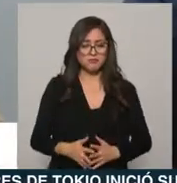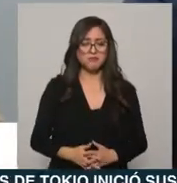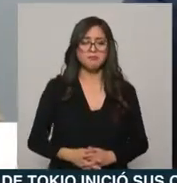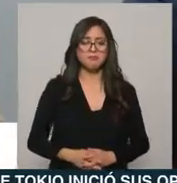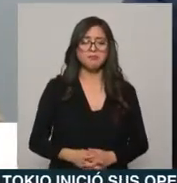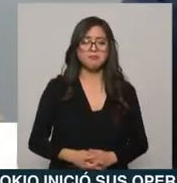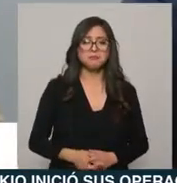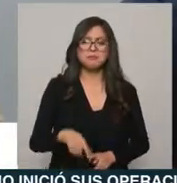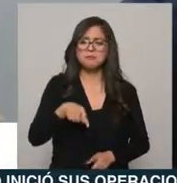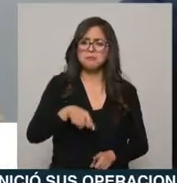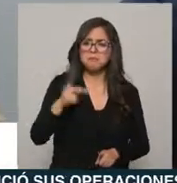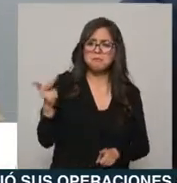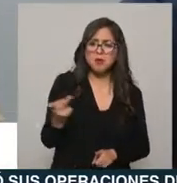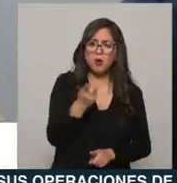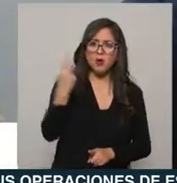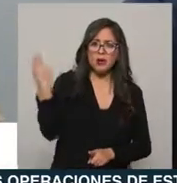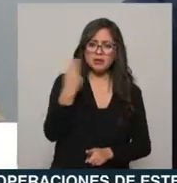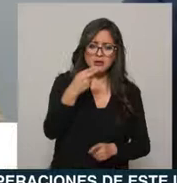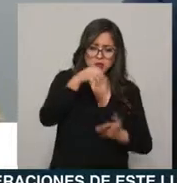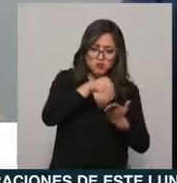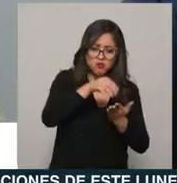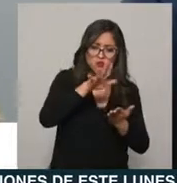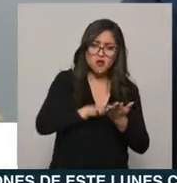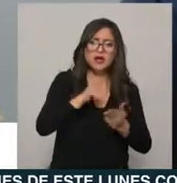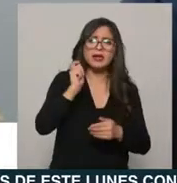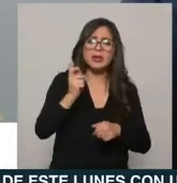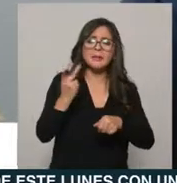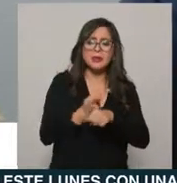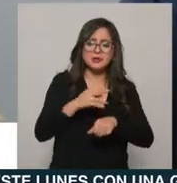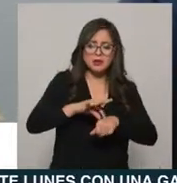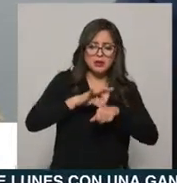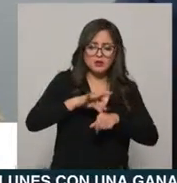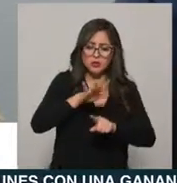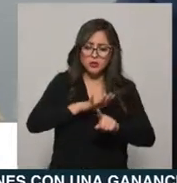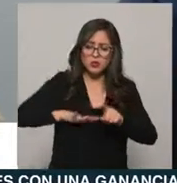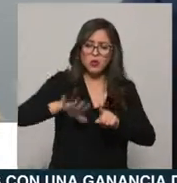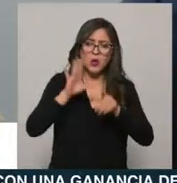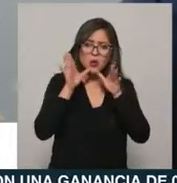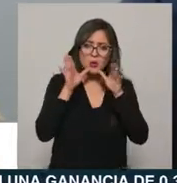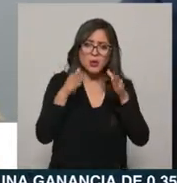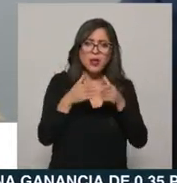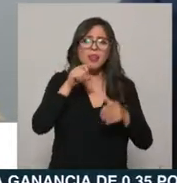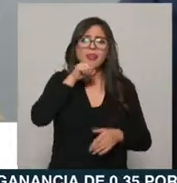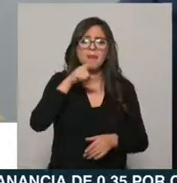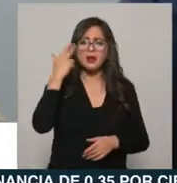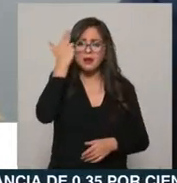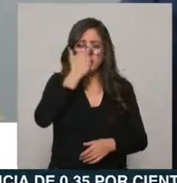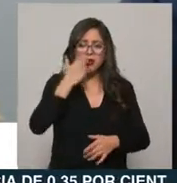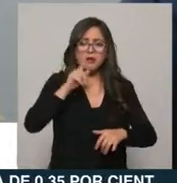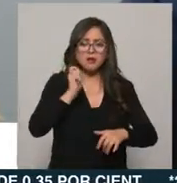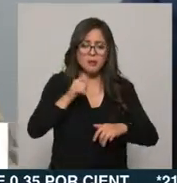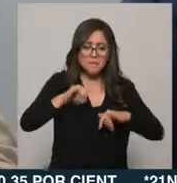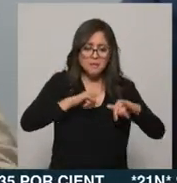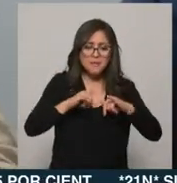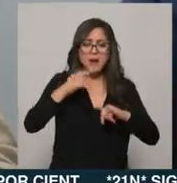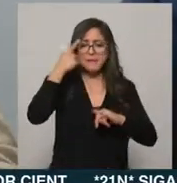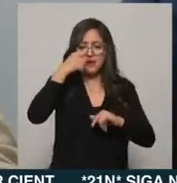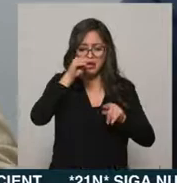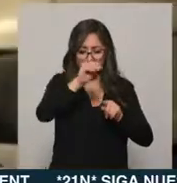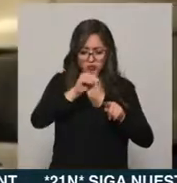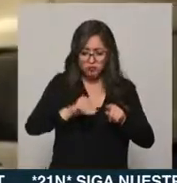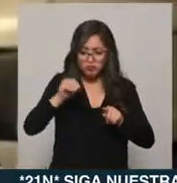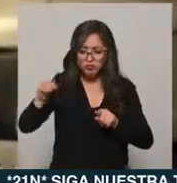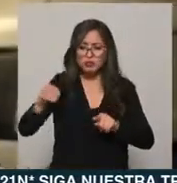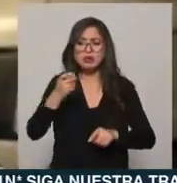datos estadísticos apegados a la realidad de nuestra comunidad y elaborar un mapa de necesidades en salud mental de esta